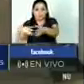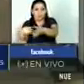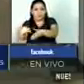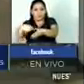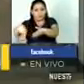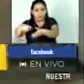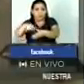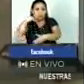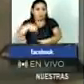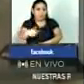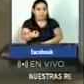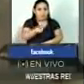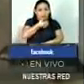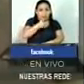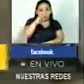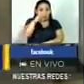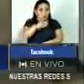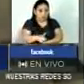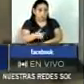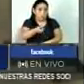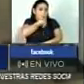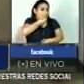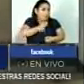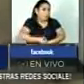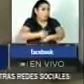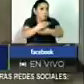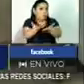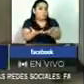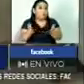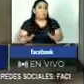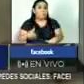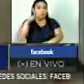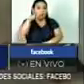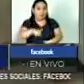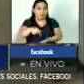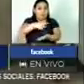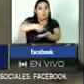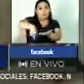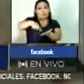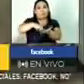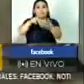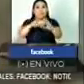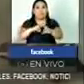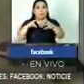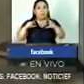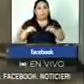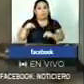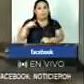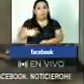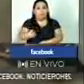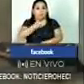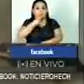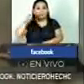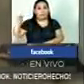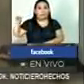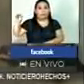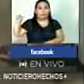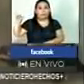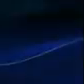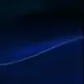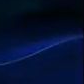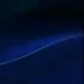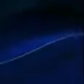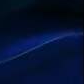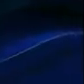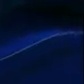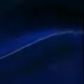es la información que teníamos que compartir con ustedes desde Managua Nicaragua informó María Esther Ordóñez